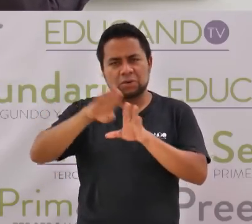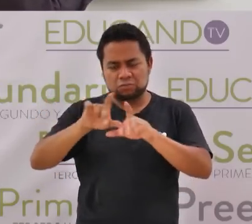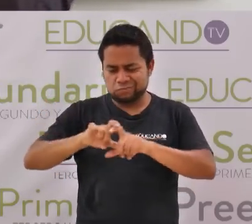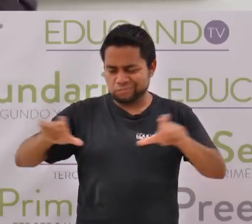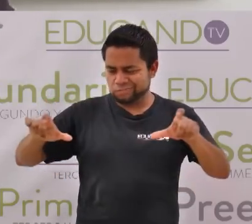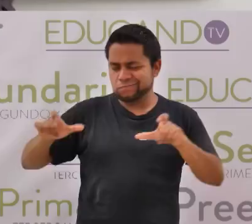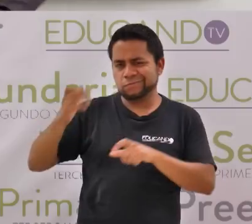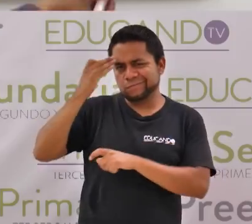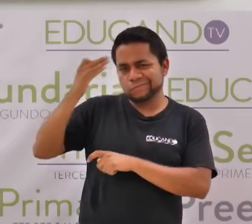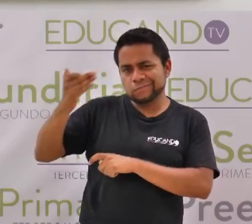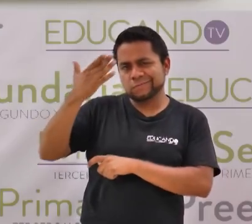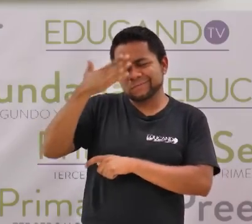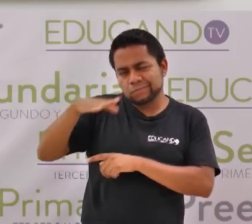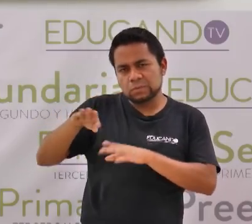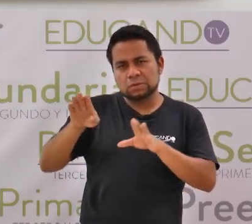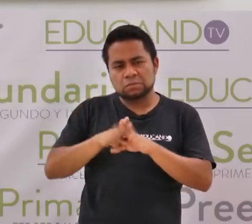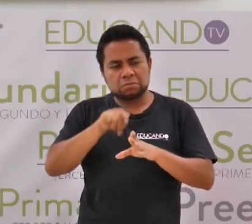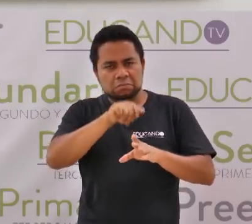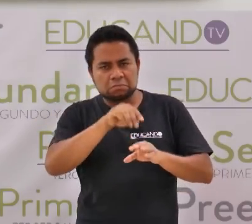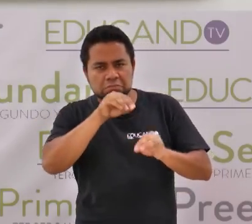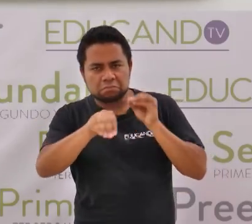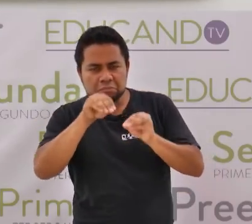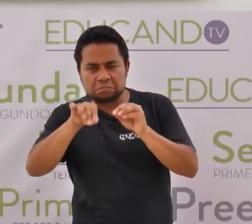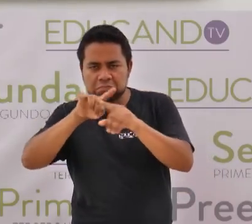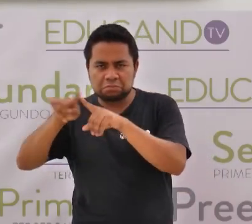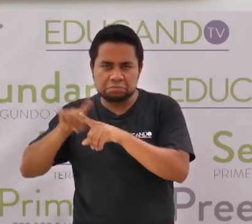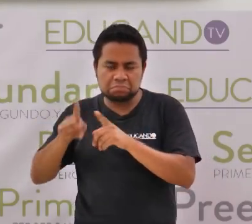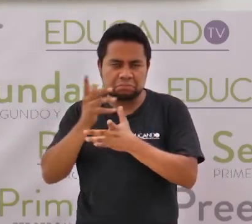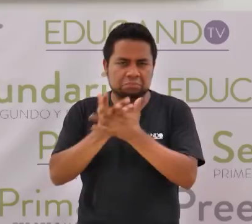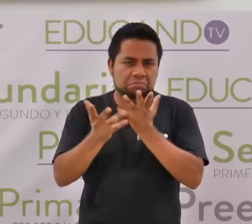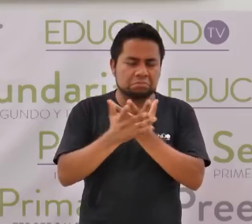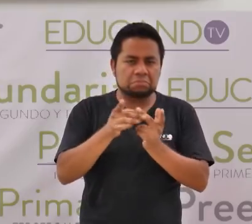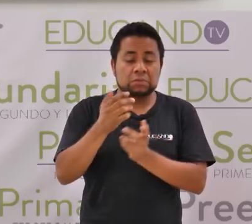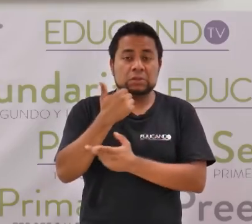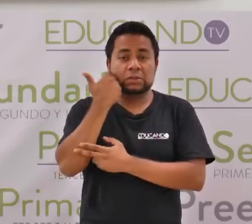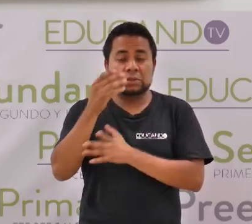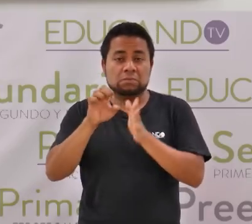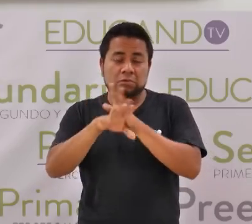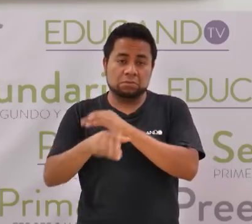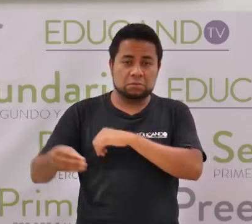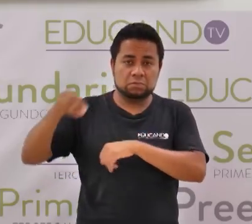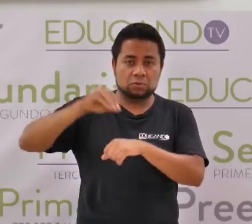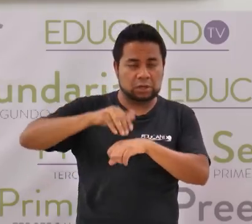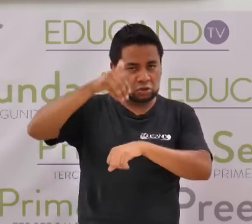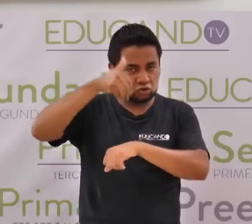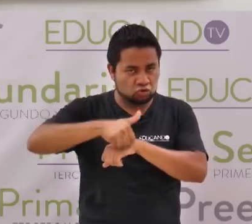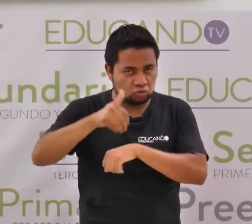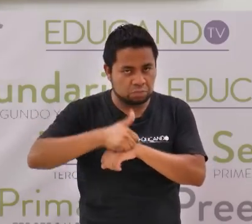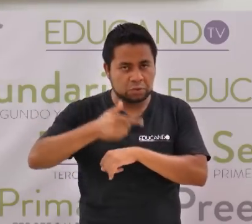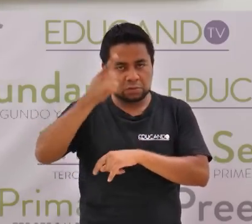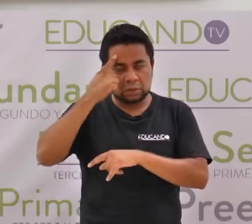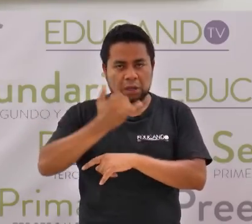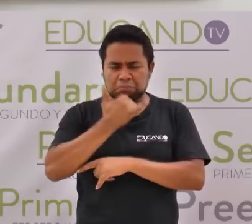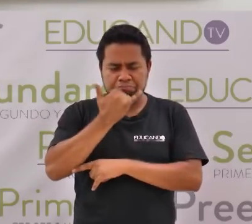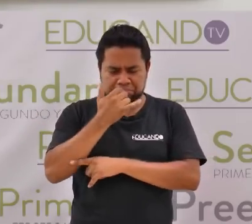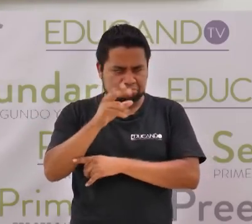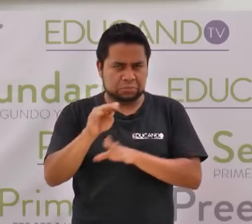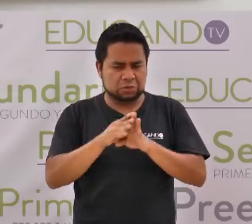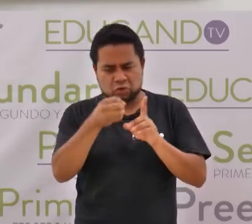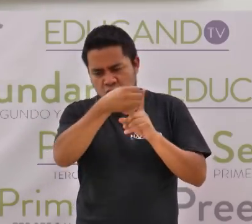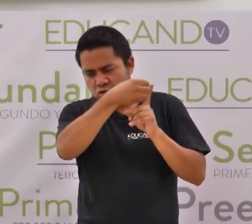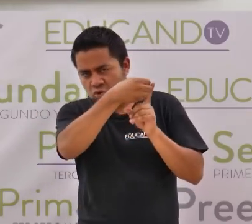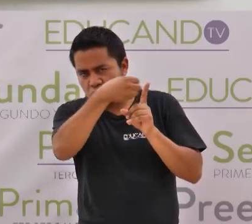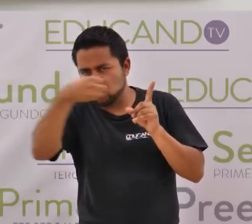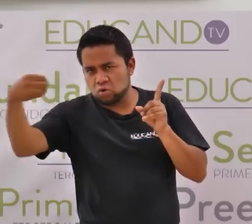líneas de tiempo y aquí entonces van a ir señalando las acciones. Si quieren pueden poner números para que no se